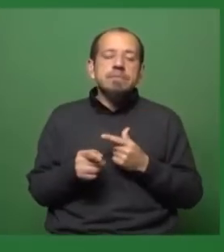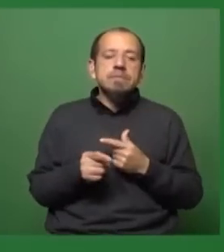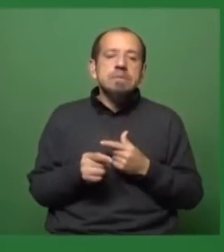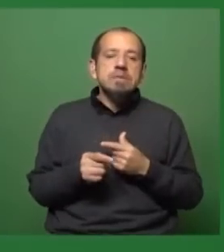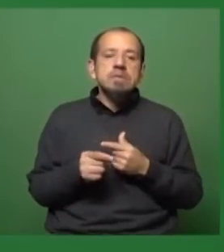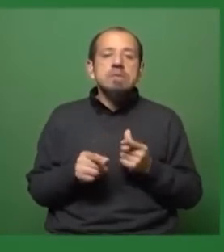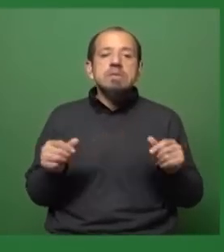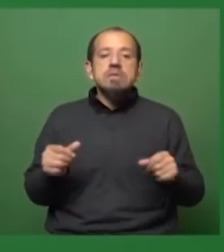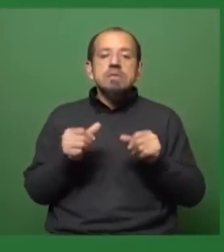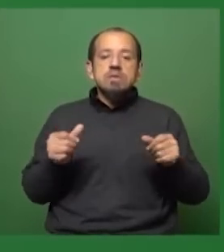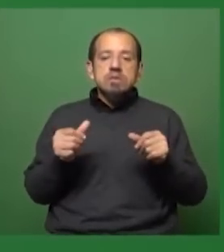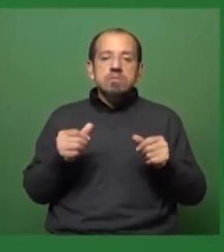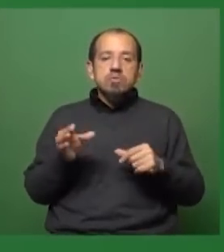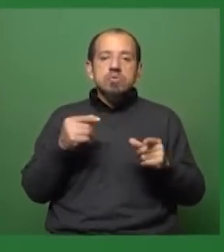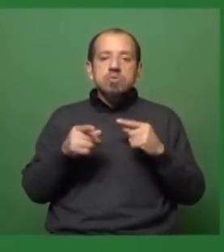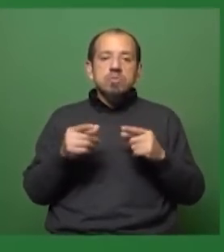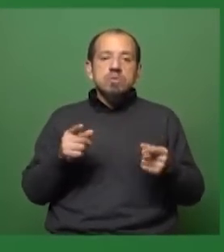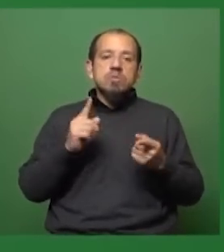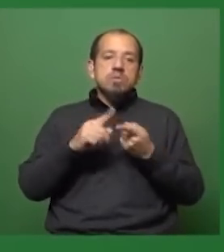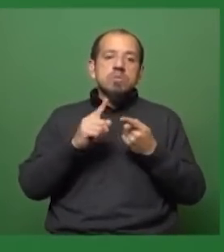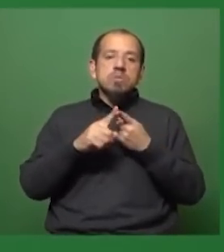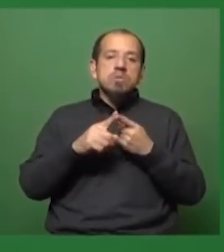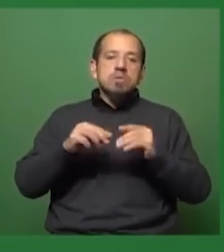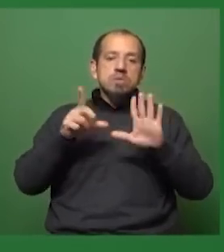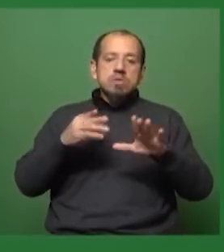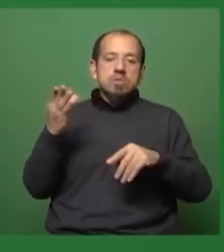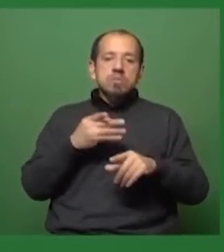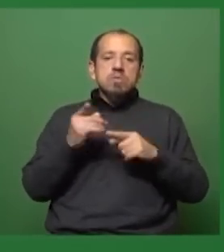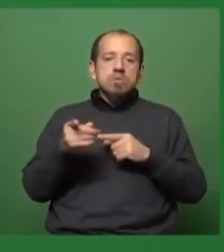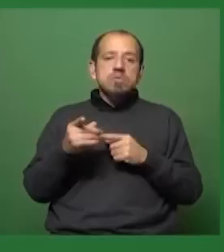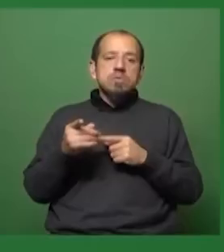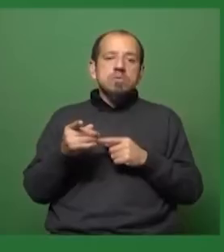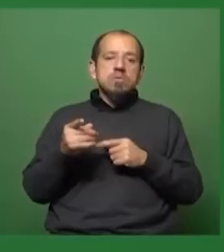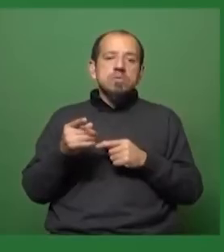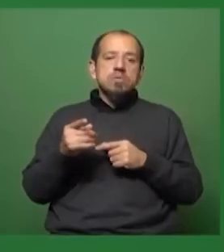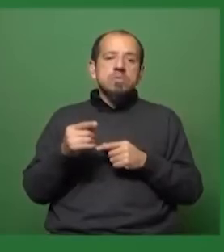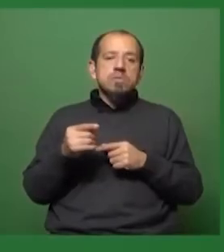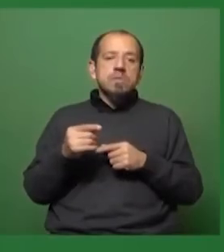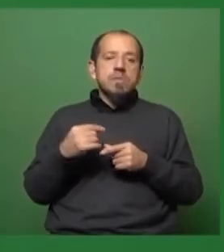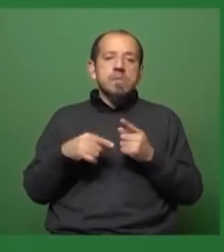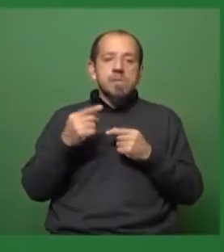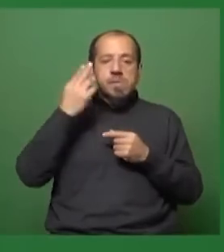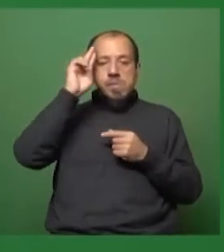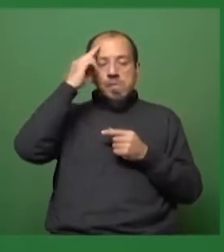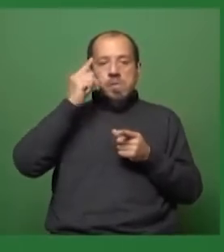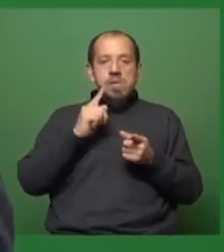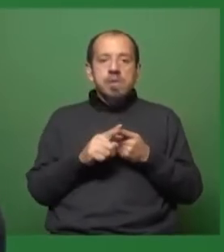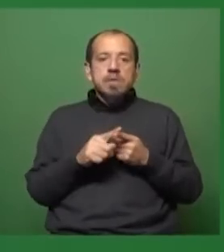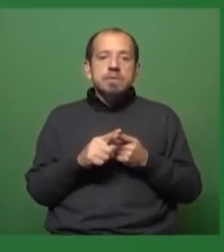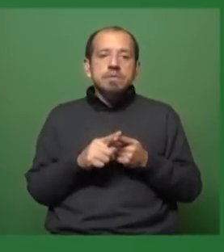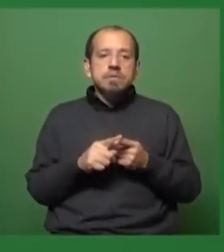hicimos todo un esfuerzo para intentar Ingresar a un acuerdo que representa el 7% del comercio de bienes del Uruguay y que además